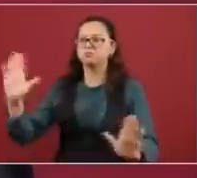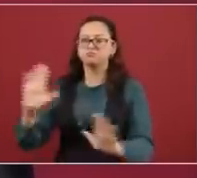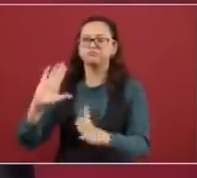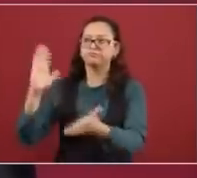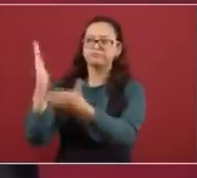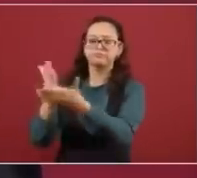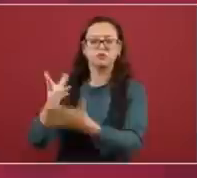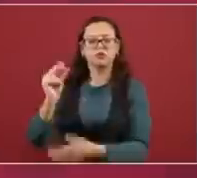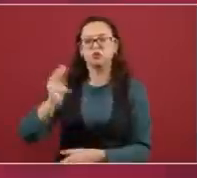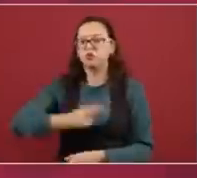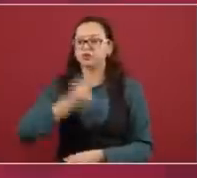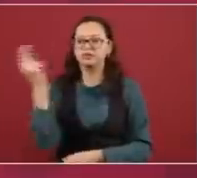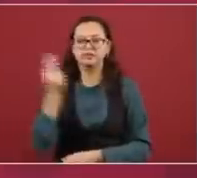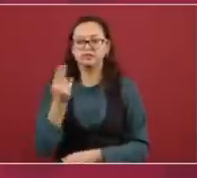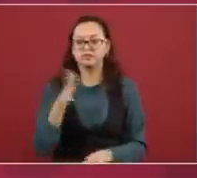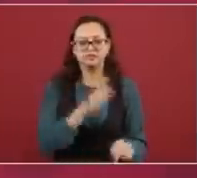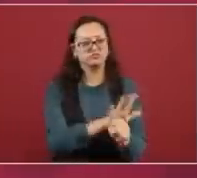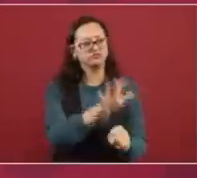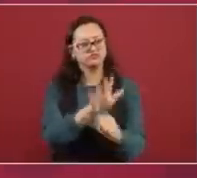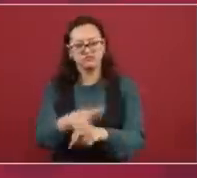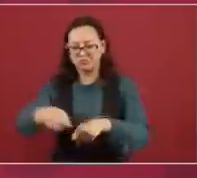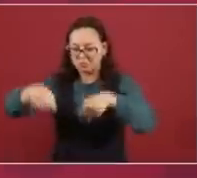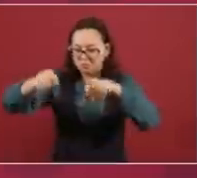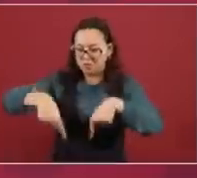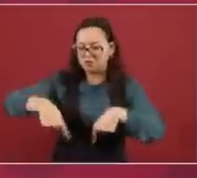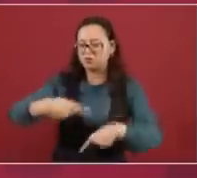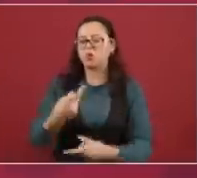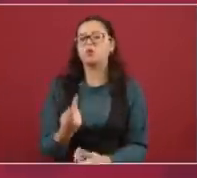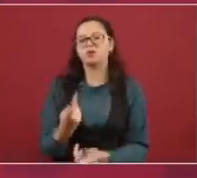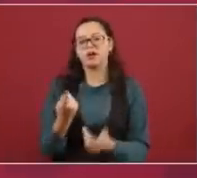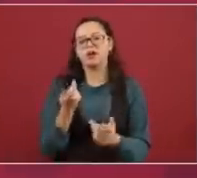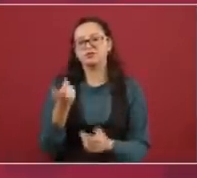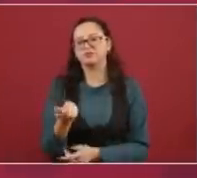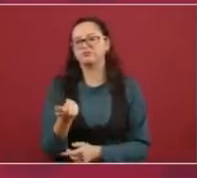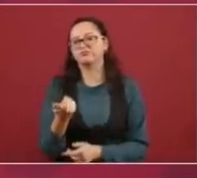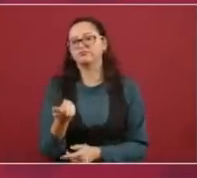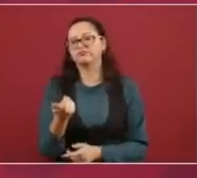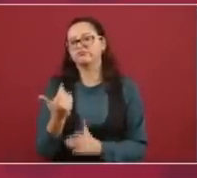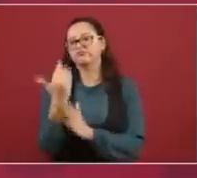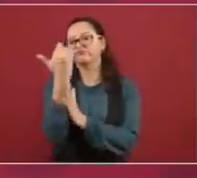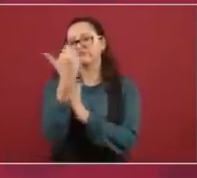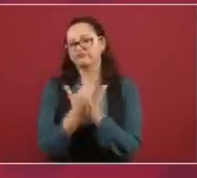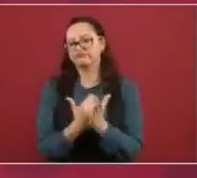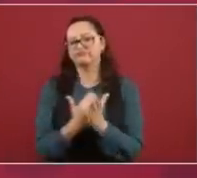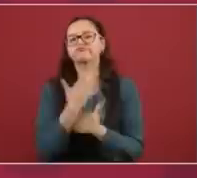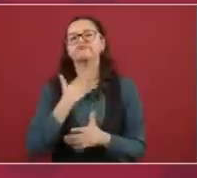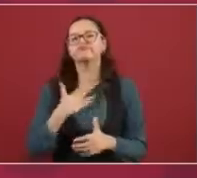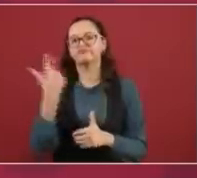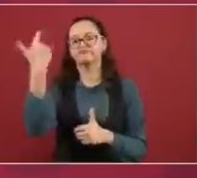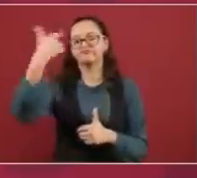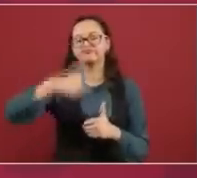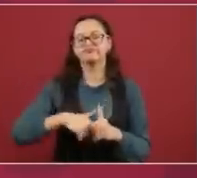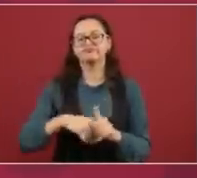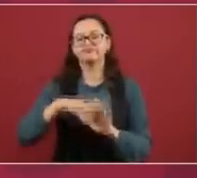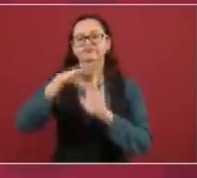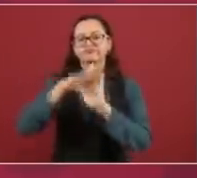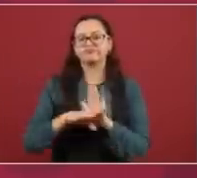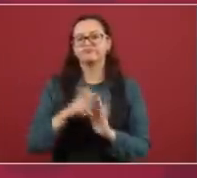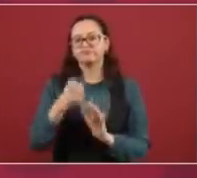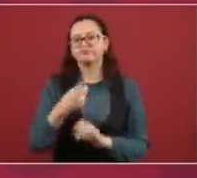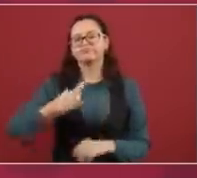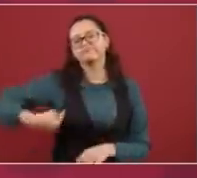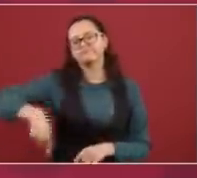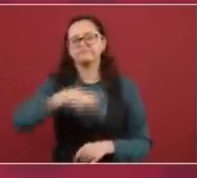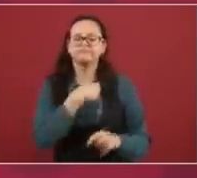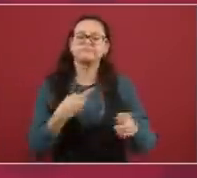de los combustibles, el precio de los combustibles. Ese es el plan que tenemos.